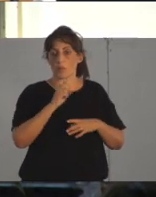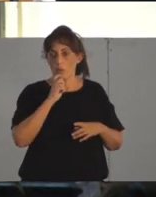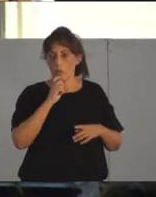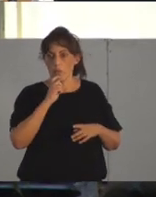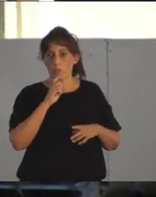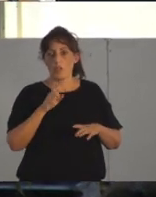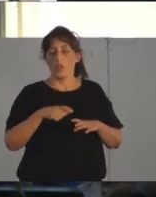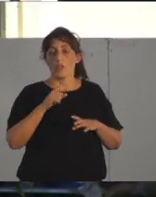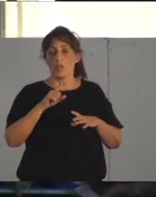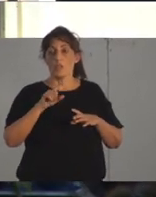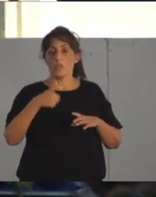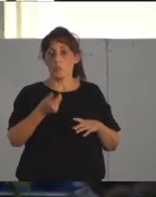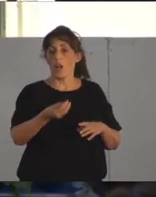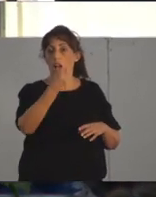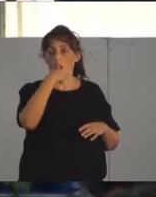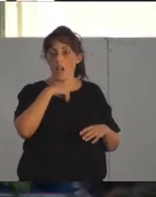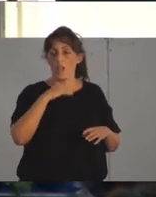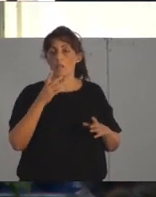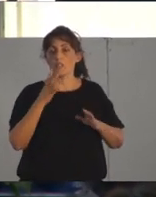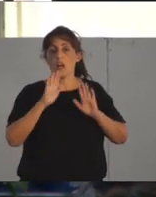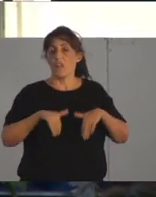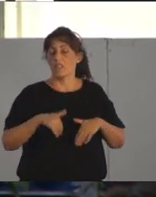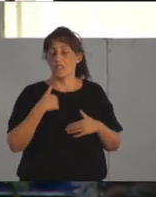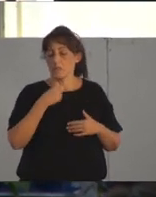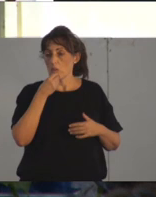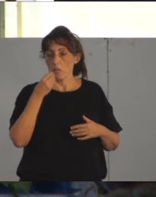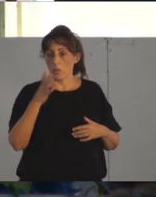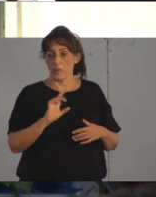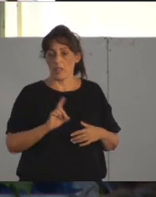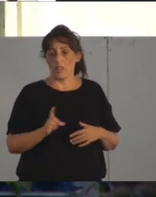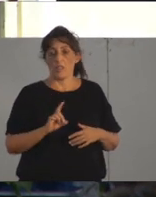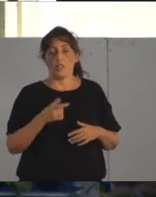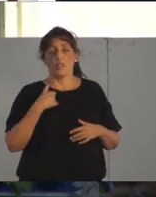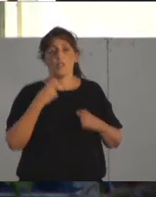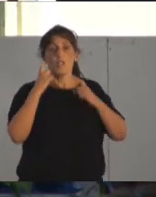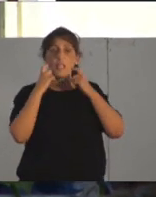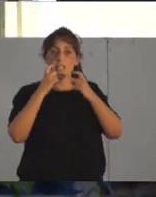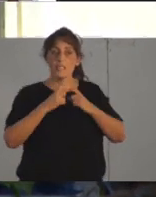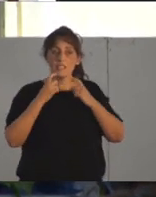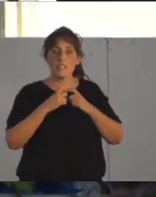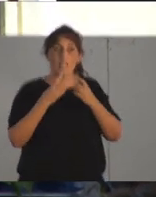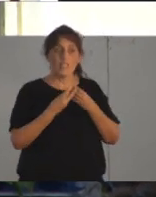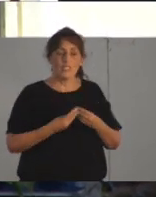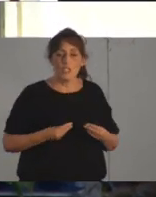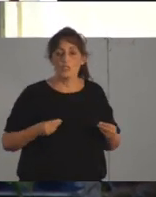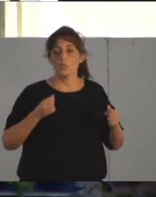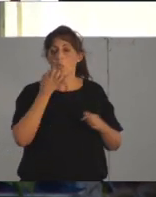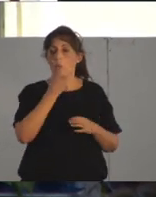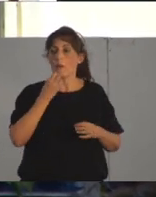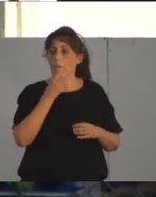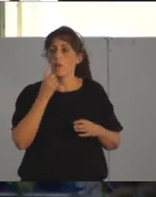enteros son elementos que muy resbaladizos. Los guisantes suelen producir dobles texturas. Hay que tener mucho cuidado cuando